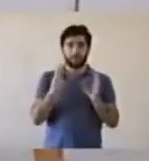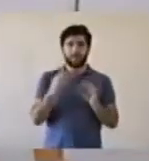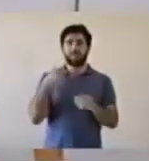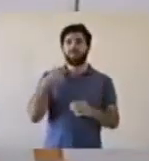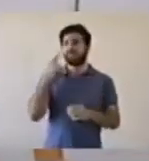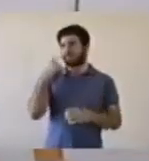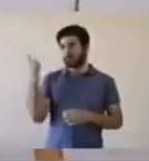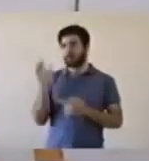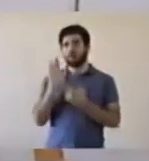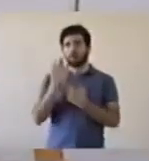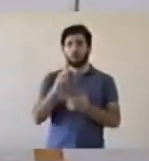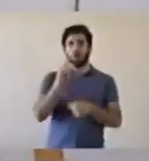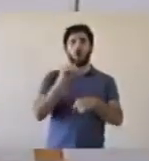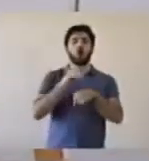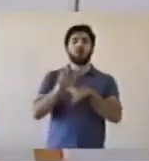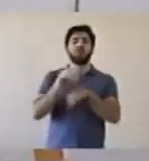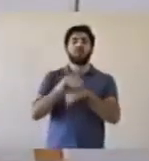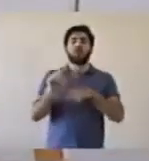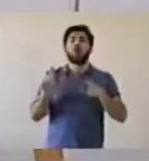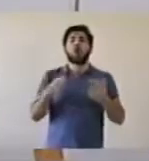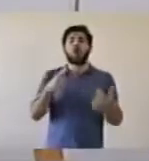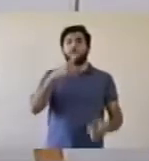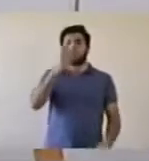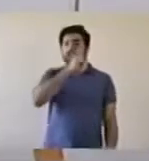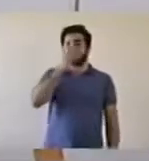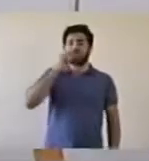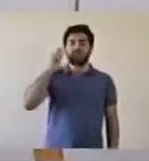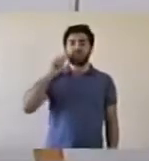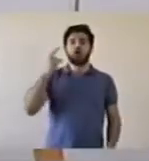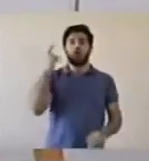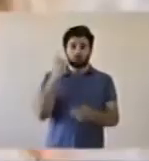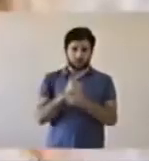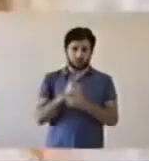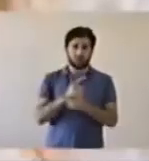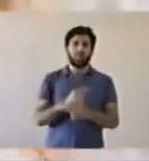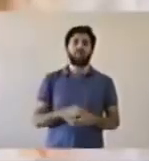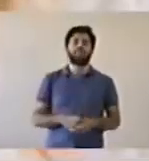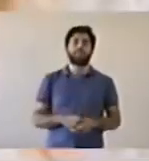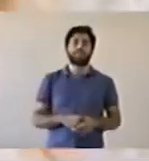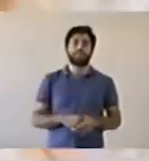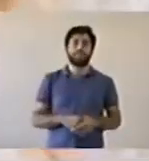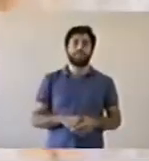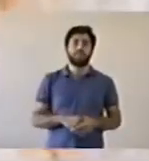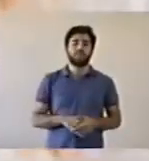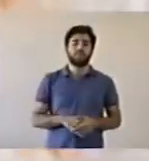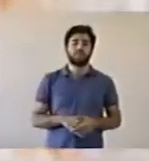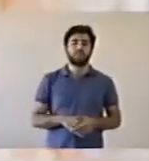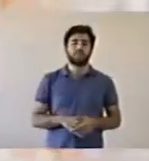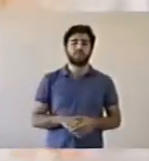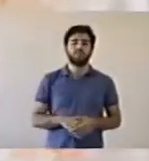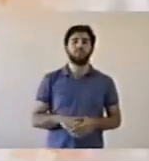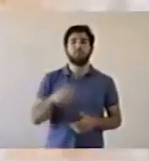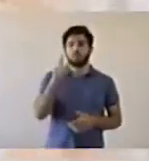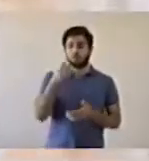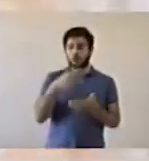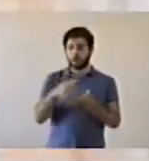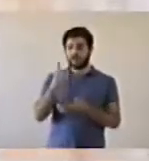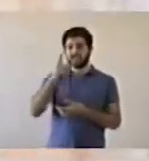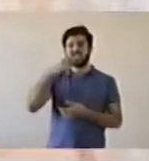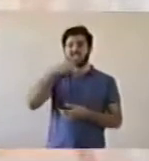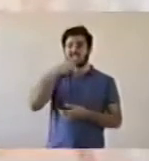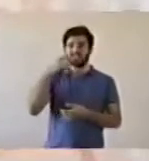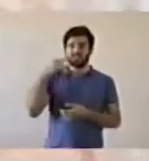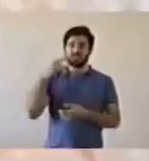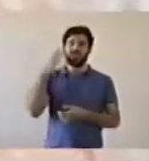compartiré algunos consejos para aprender la técnica de cepillado de forma correcta. Se puede comprar un cepillo de dientes con cerdas suaves